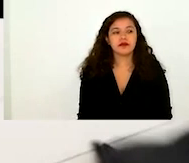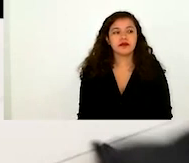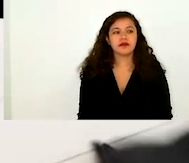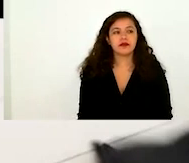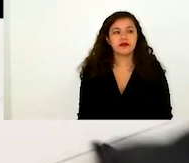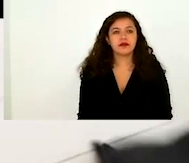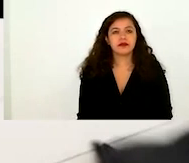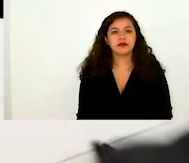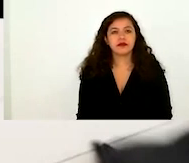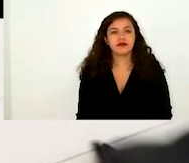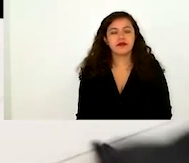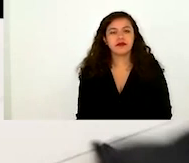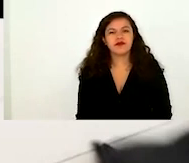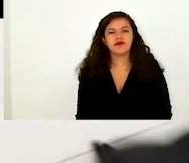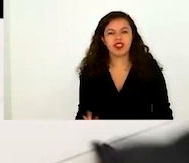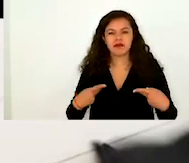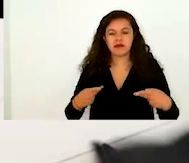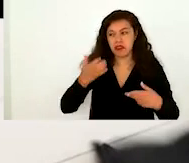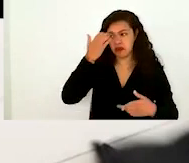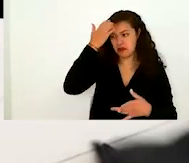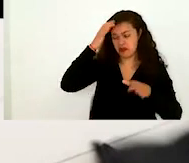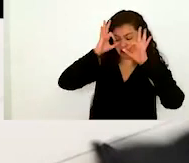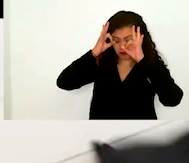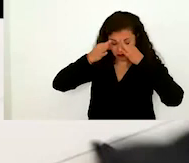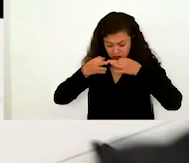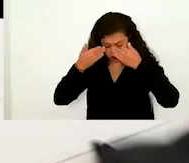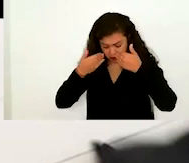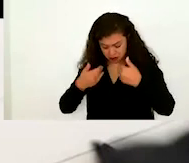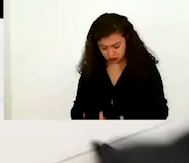a quienes aplican el autoconocimiento para saber